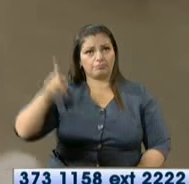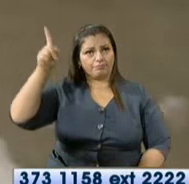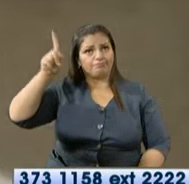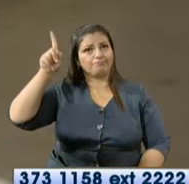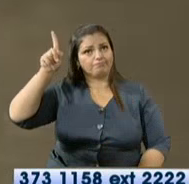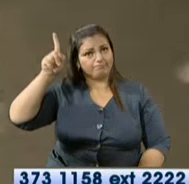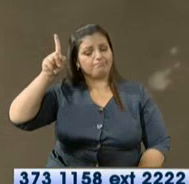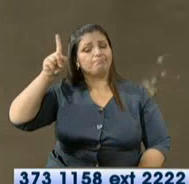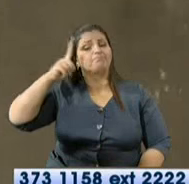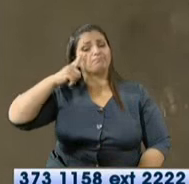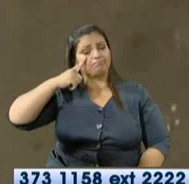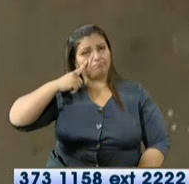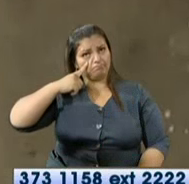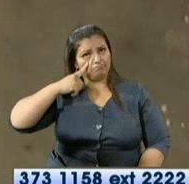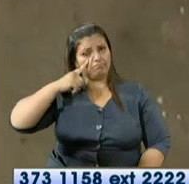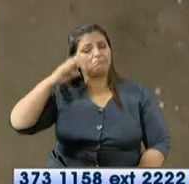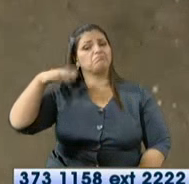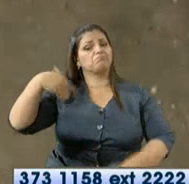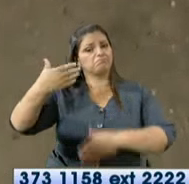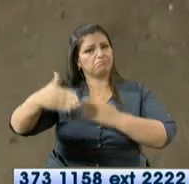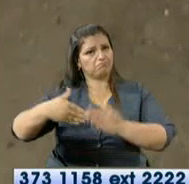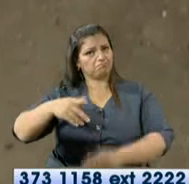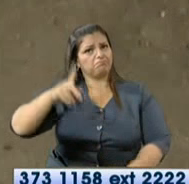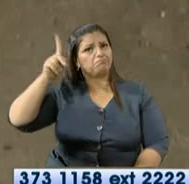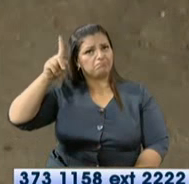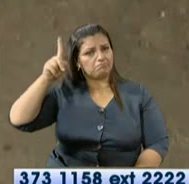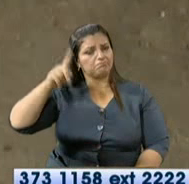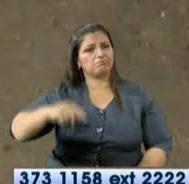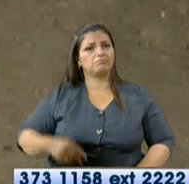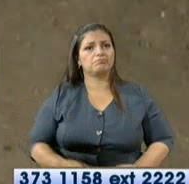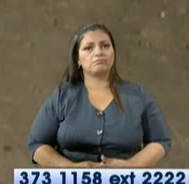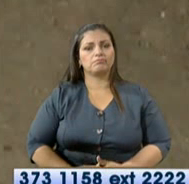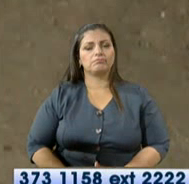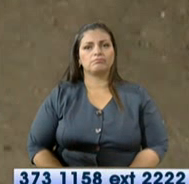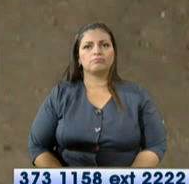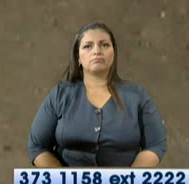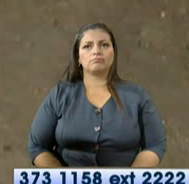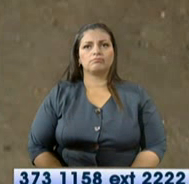olvida. Informó Jorge Escobar.